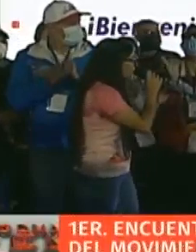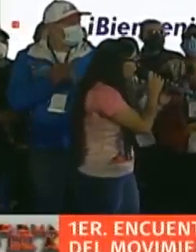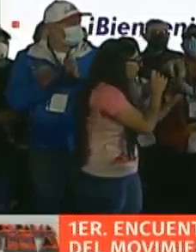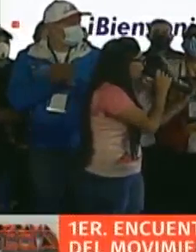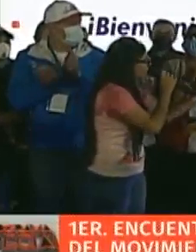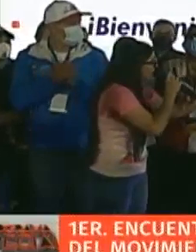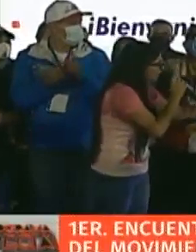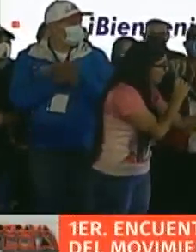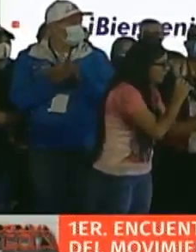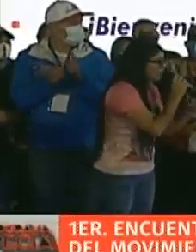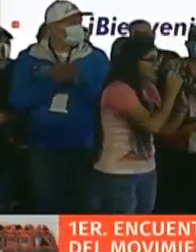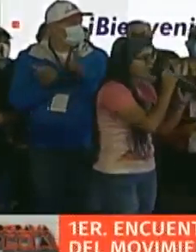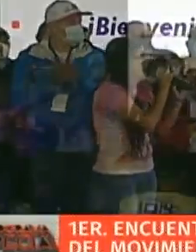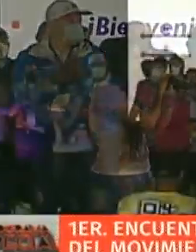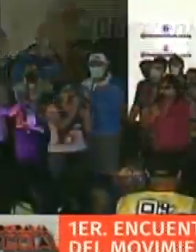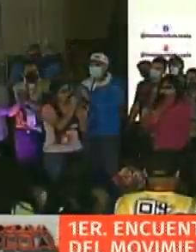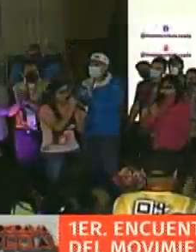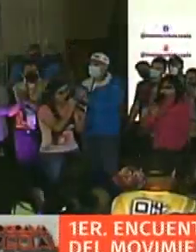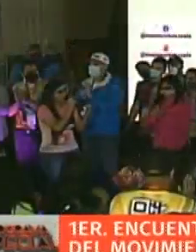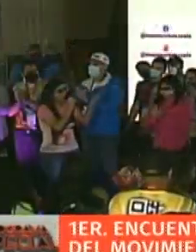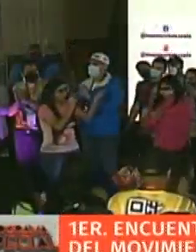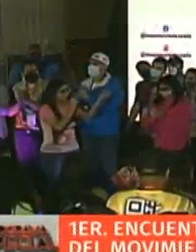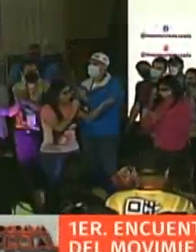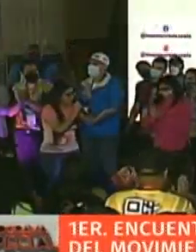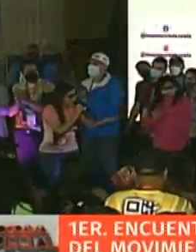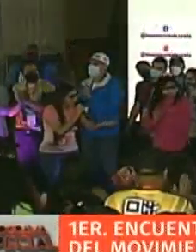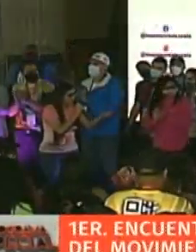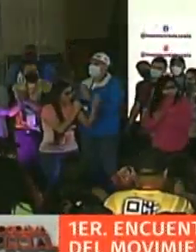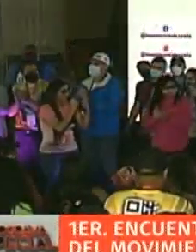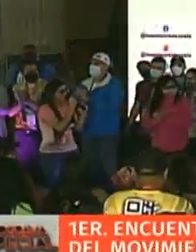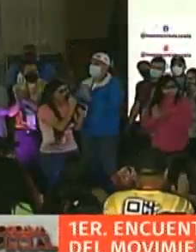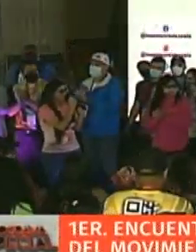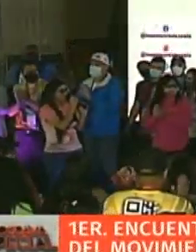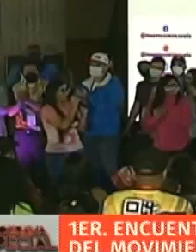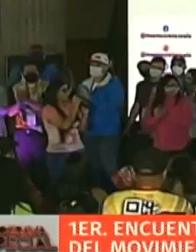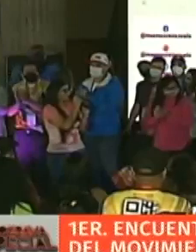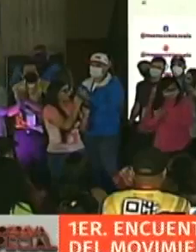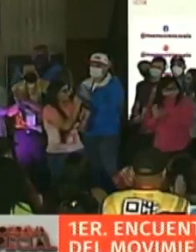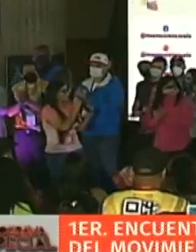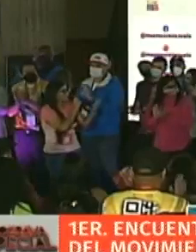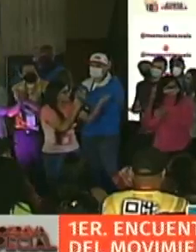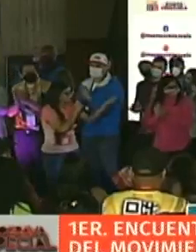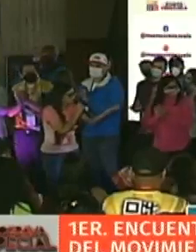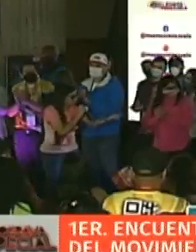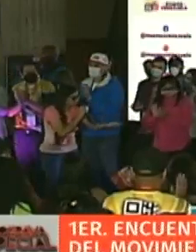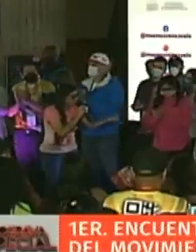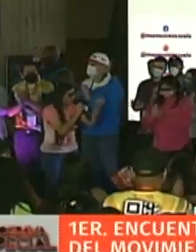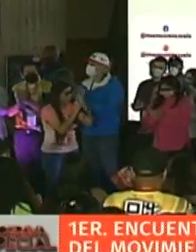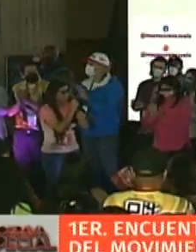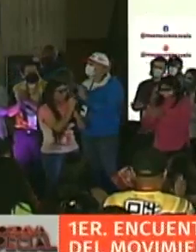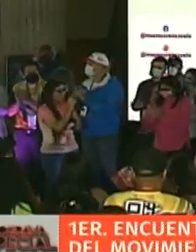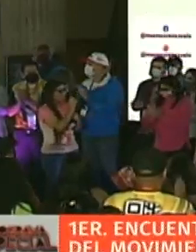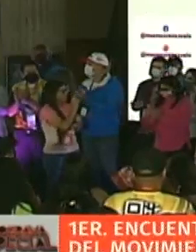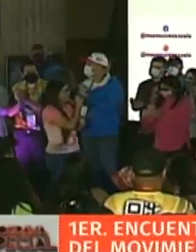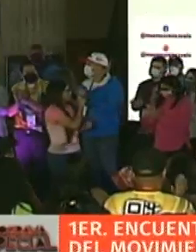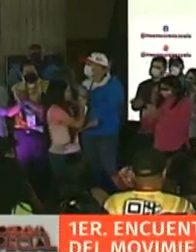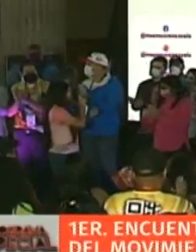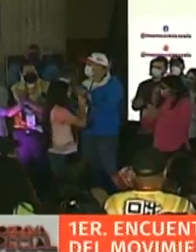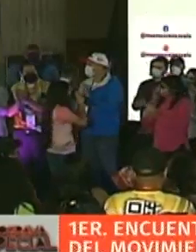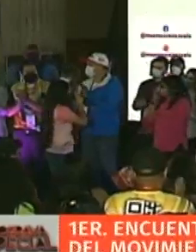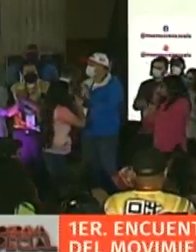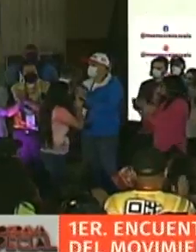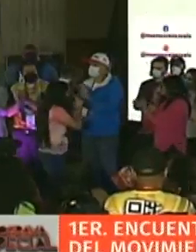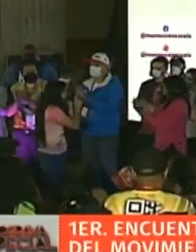tolerancia y derechos humanos, nuestra querida Maite García, el compañero de empresarios Orlando Camacho, cultura